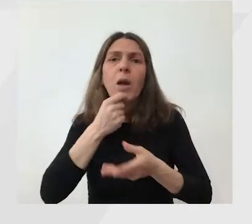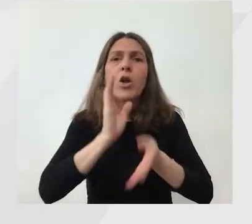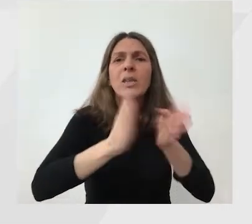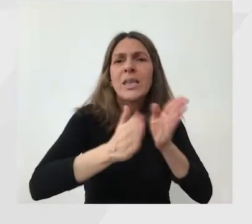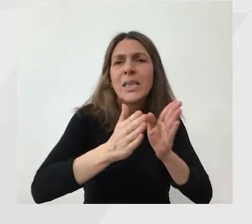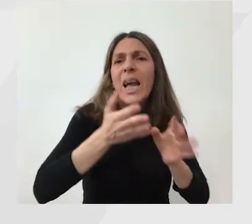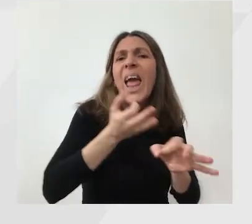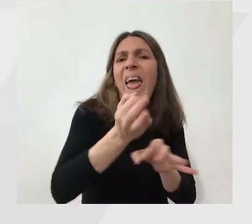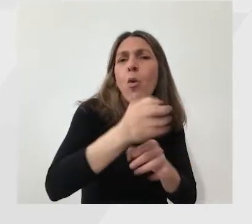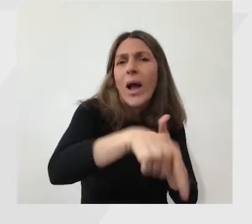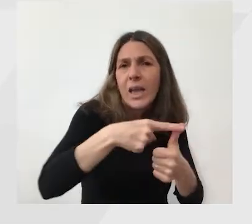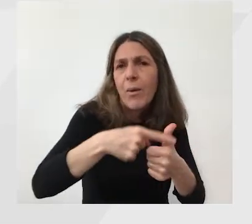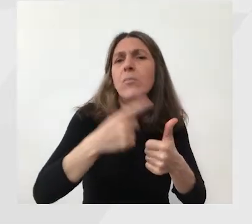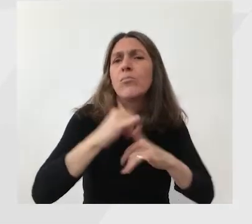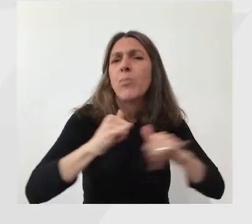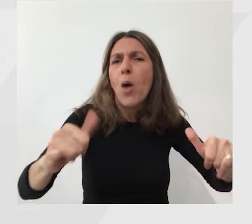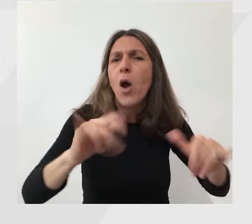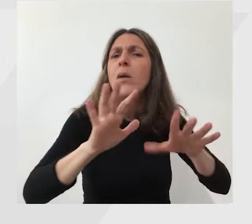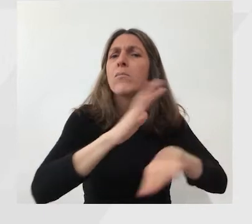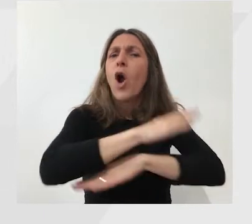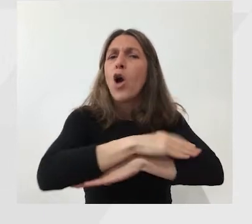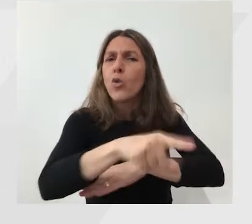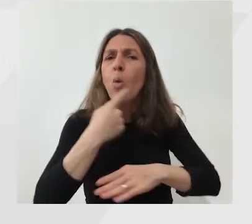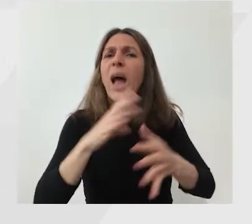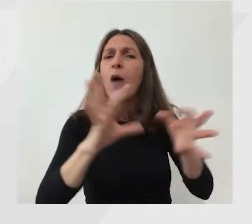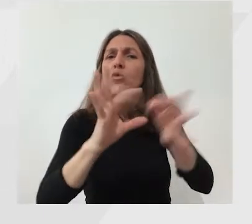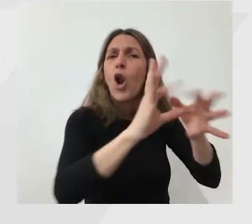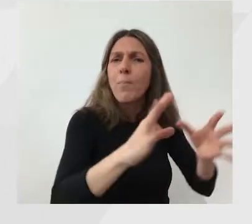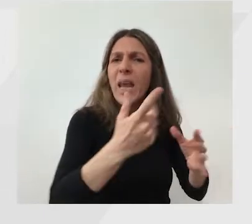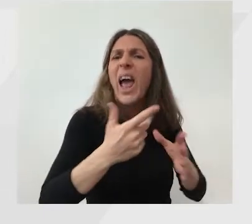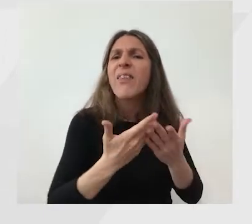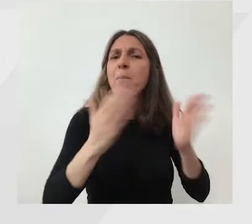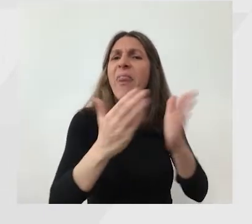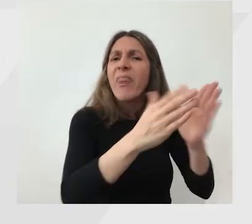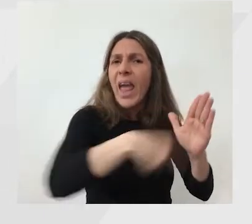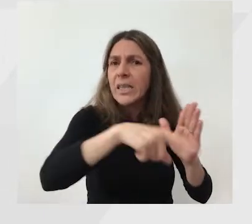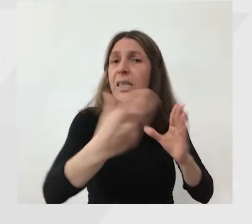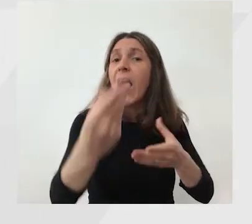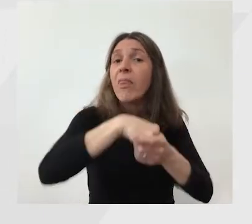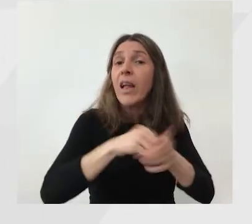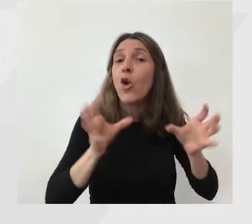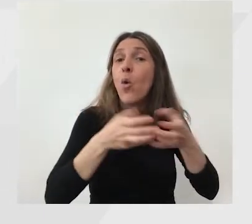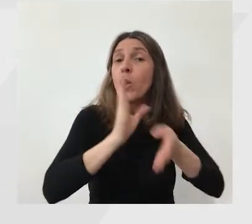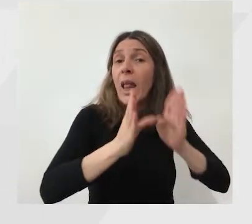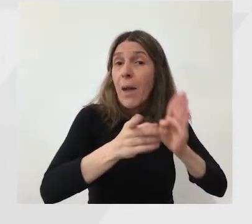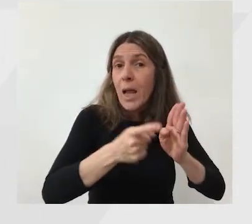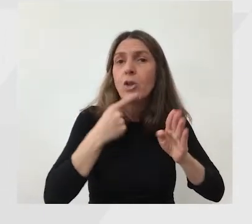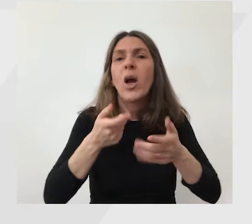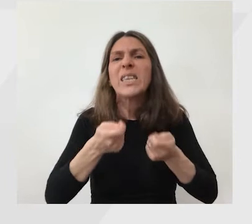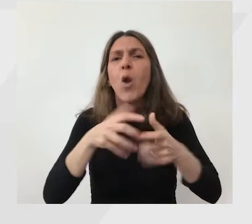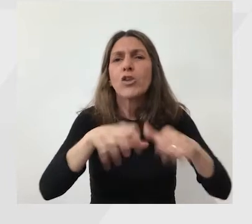promover la adquisición de conductas auto e independencia mediante un encuadre terapéutico estimulación temprana